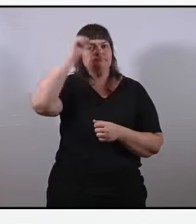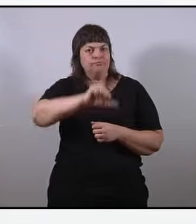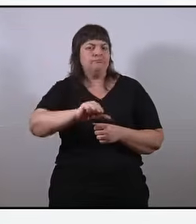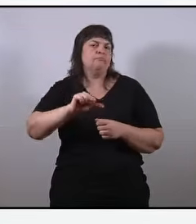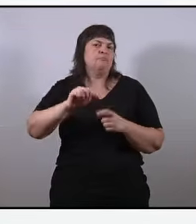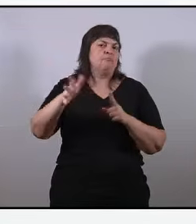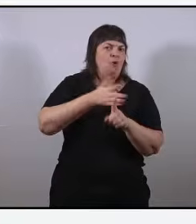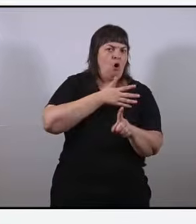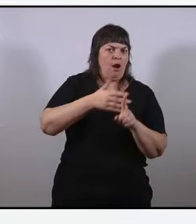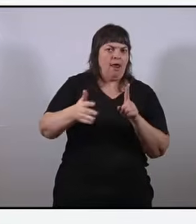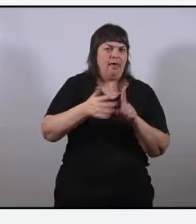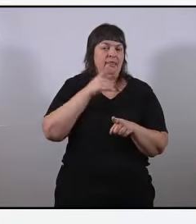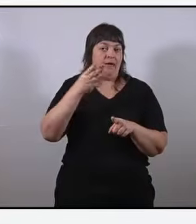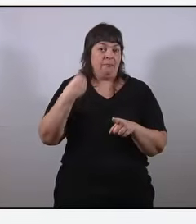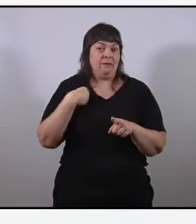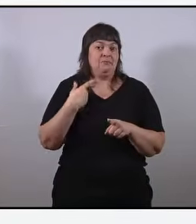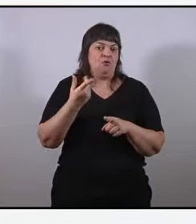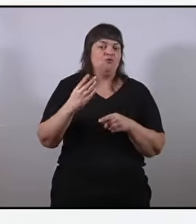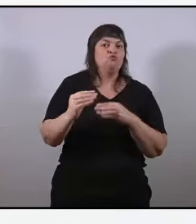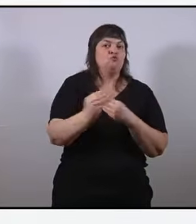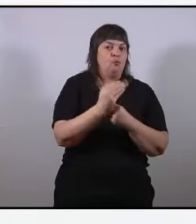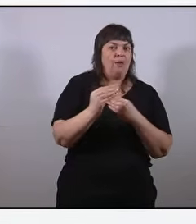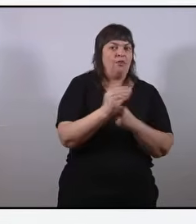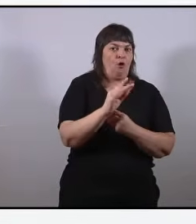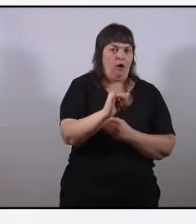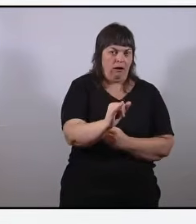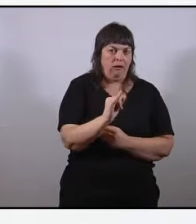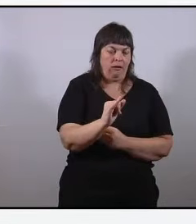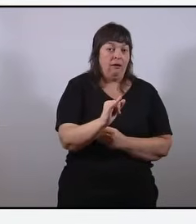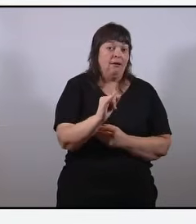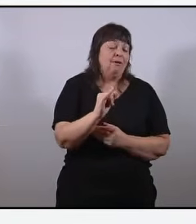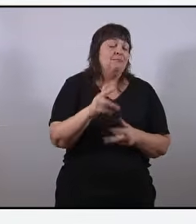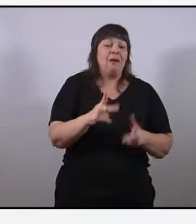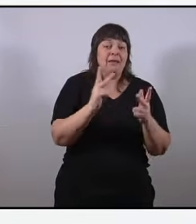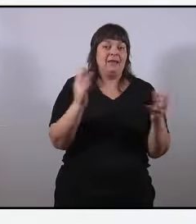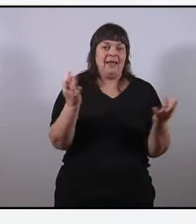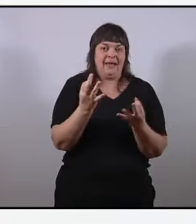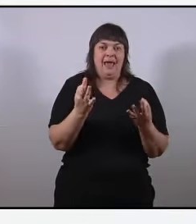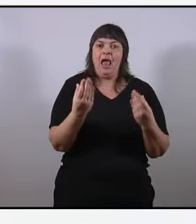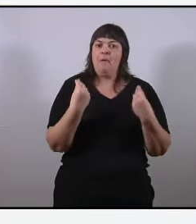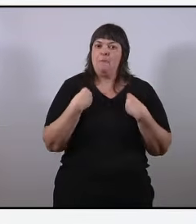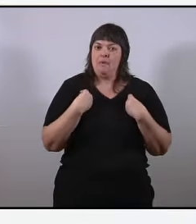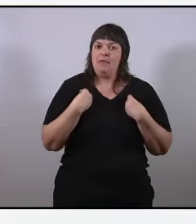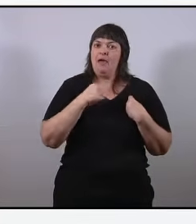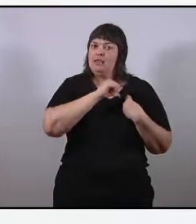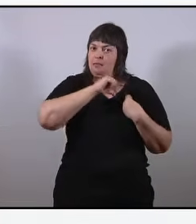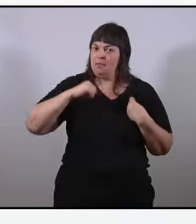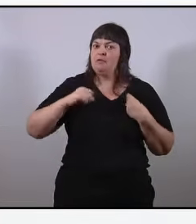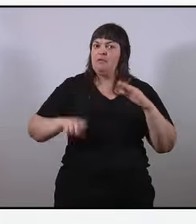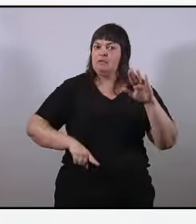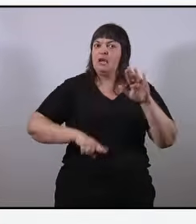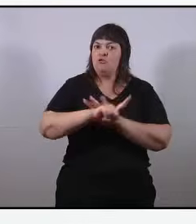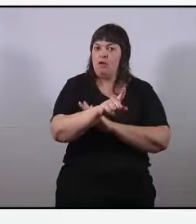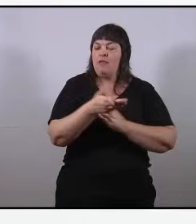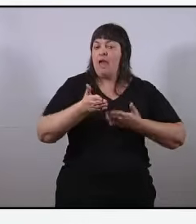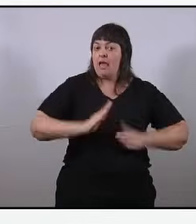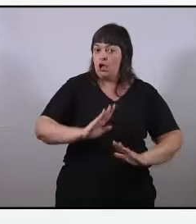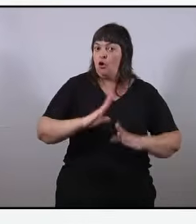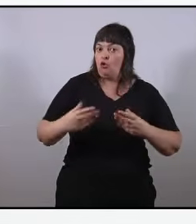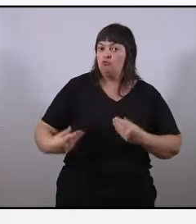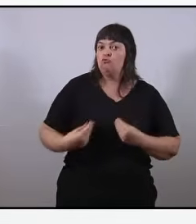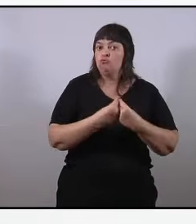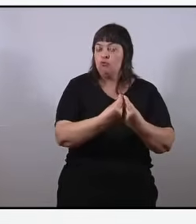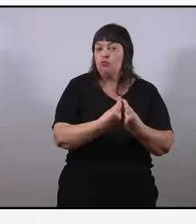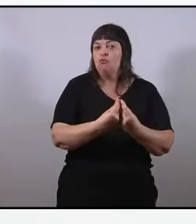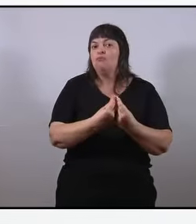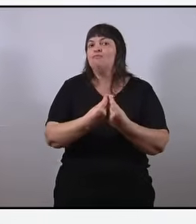que acceden a estas cuantías que les permiten desarrollar una vida independiente junto a sus hijos y